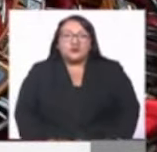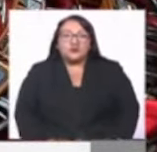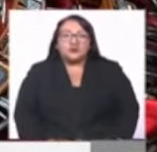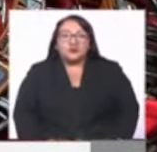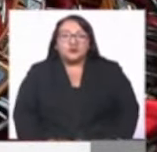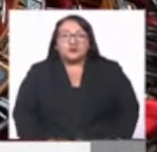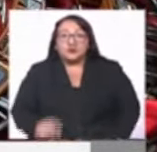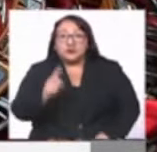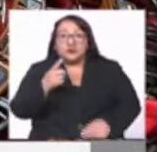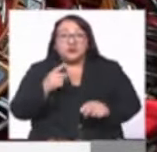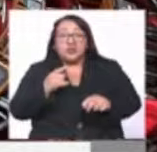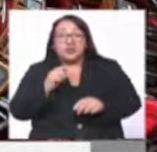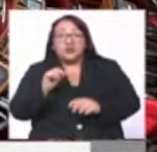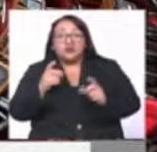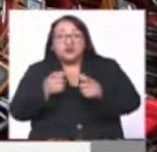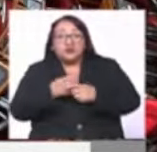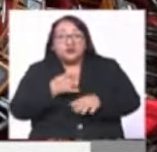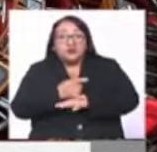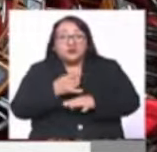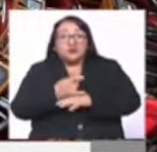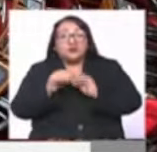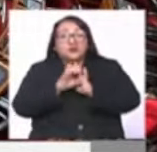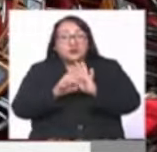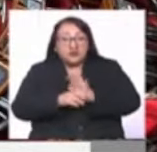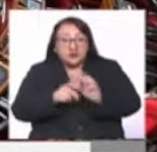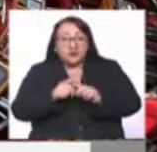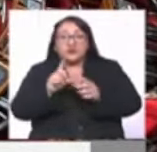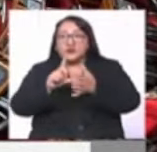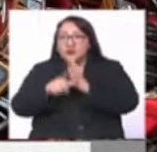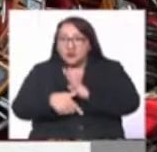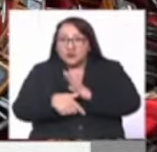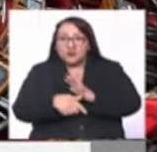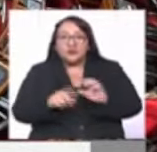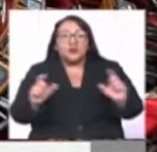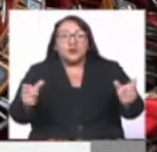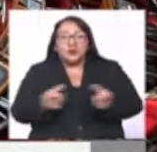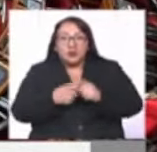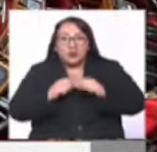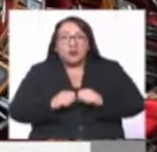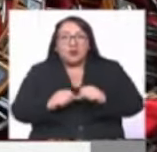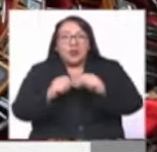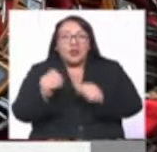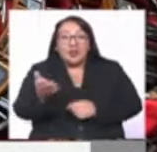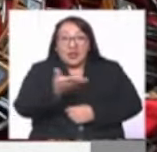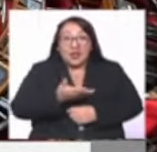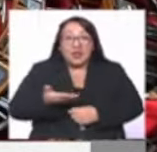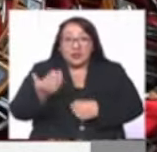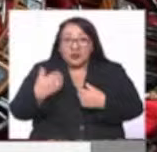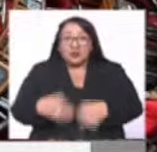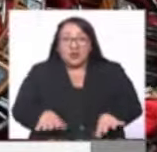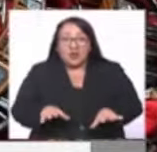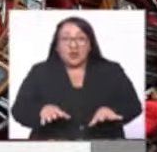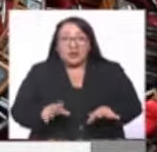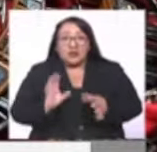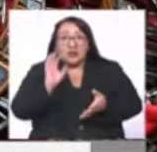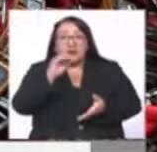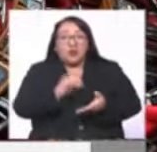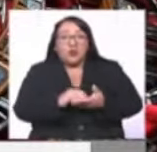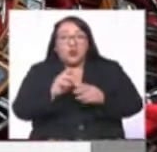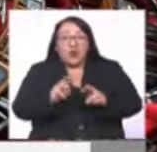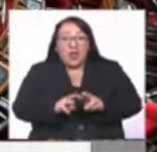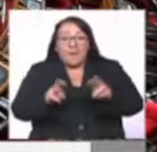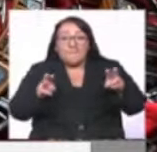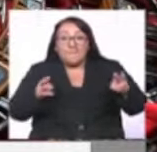en la subcomisión de acusaciones constitucionales y luego en la comisión permanente pues se ha colocado una